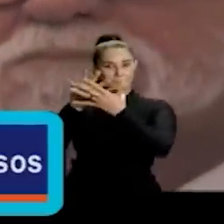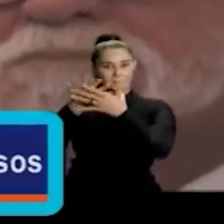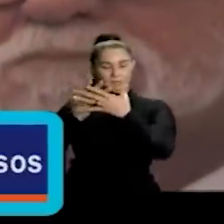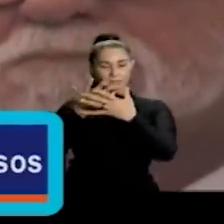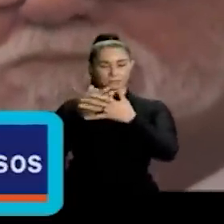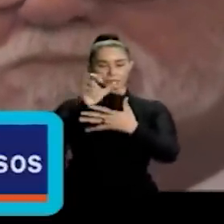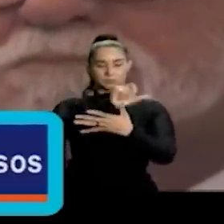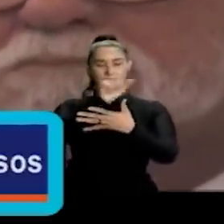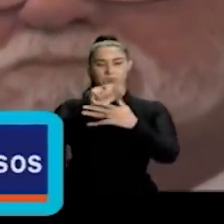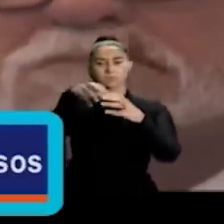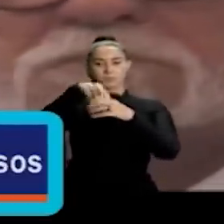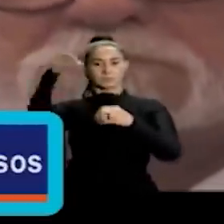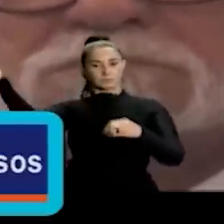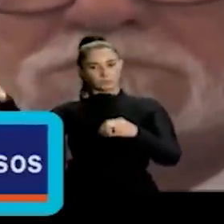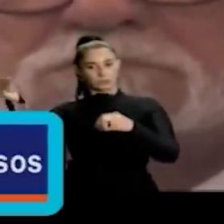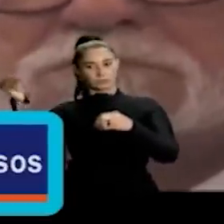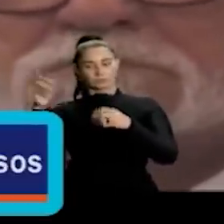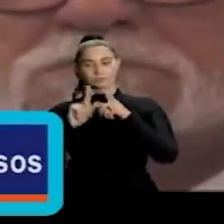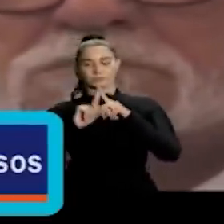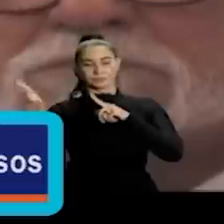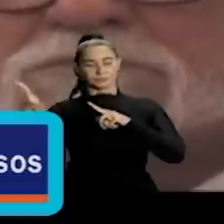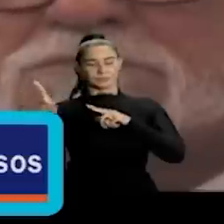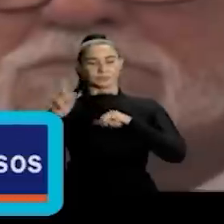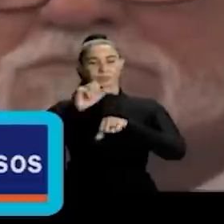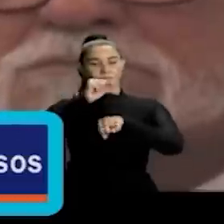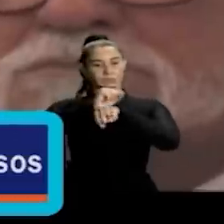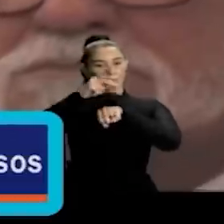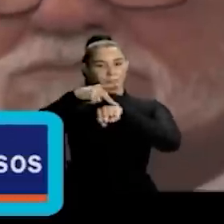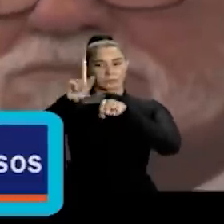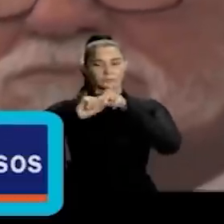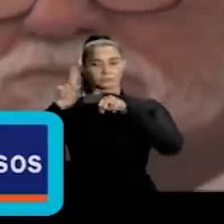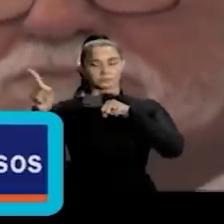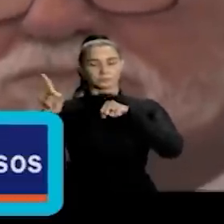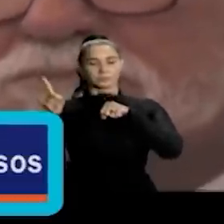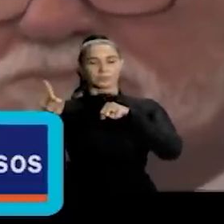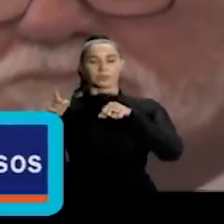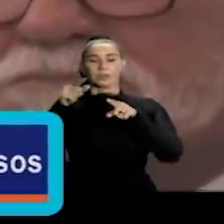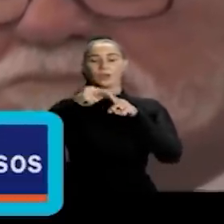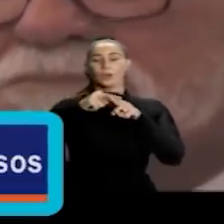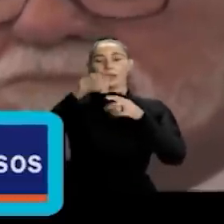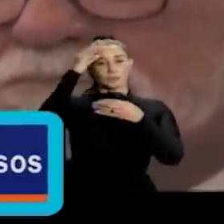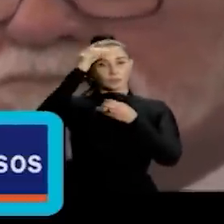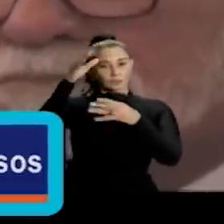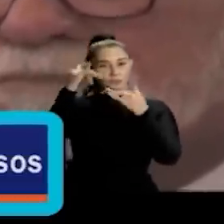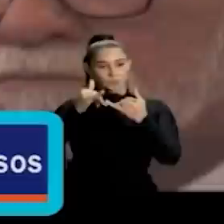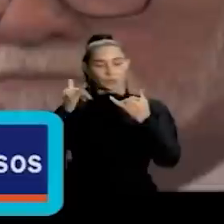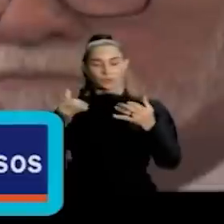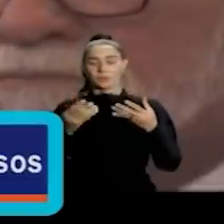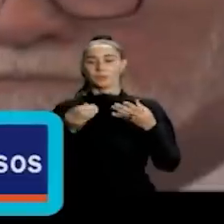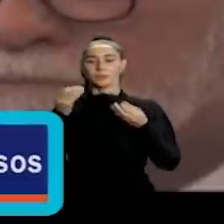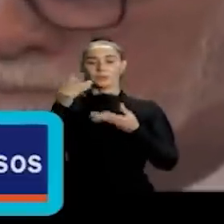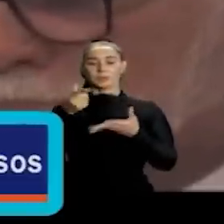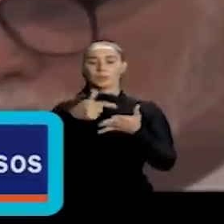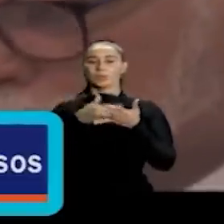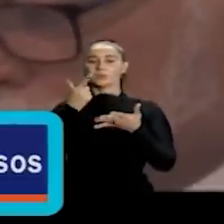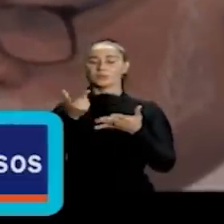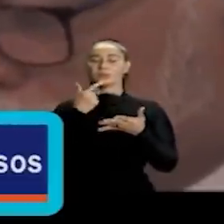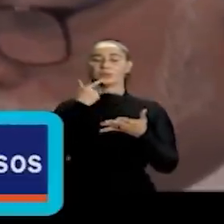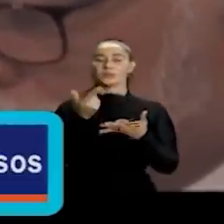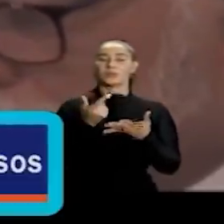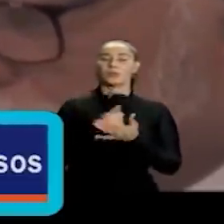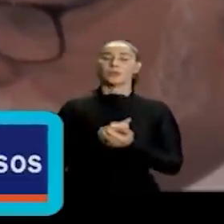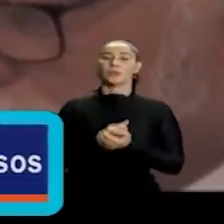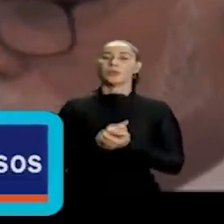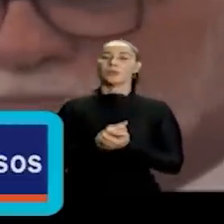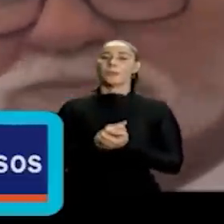reclusos se escaparon camino a San Pedro de Macorís. Conforme a los datos que usted daba preliminarmente hace un rato, usted